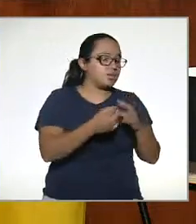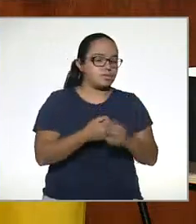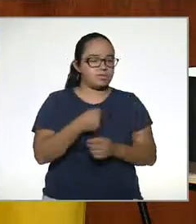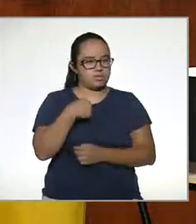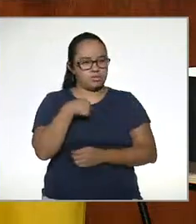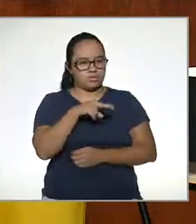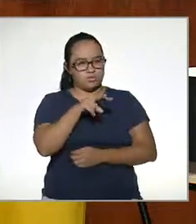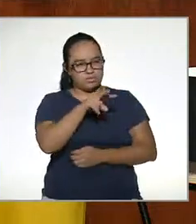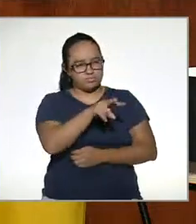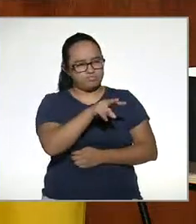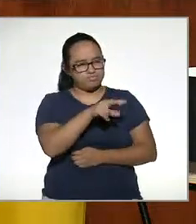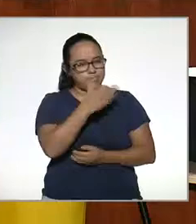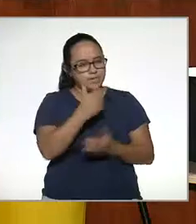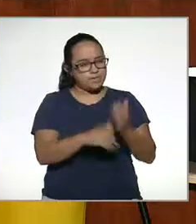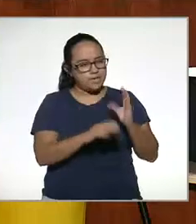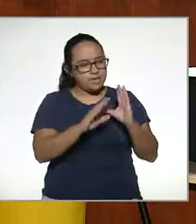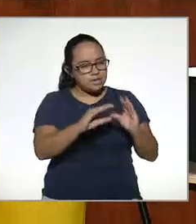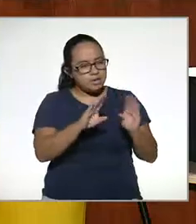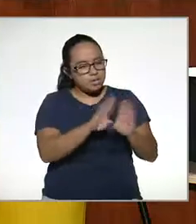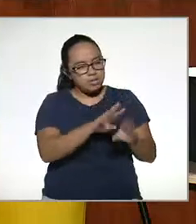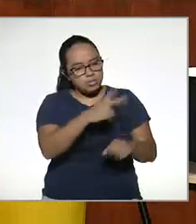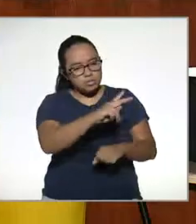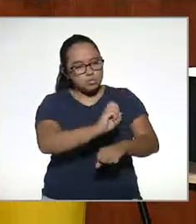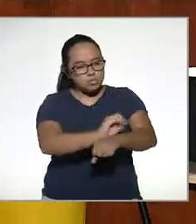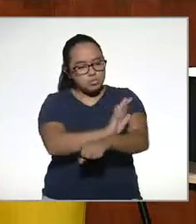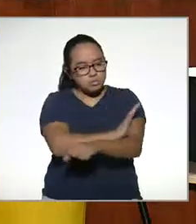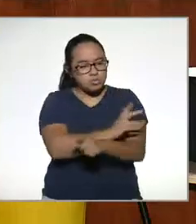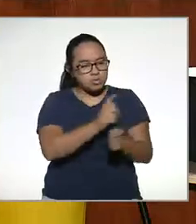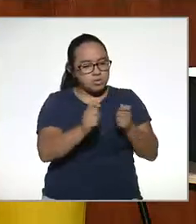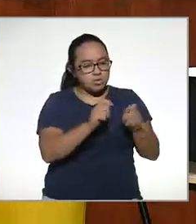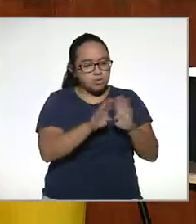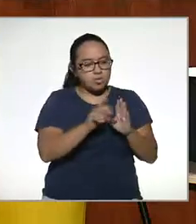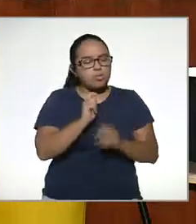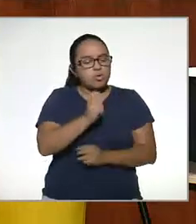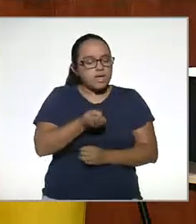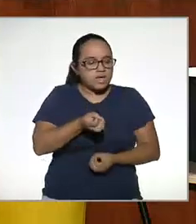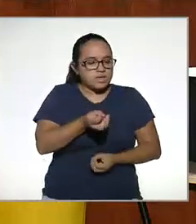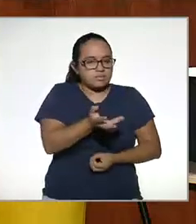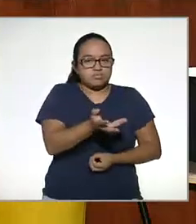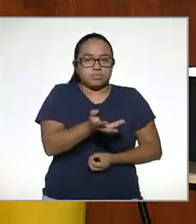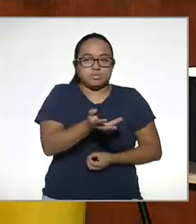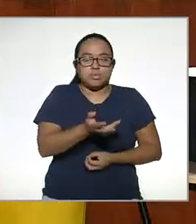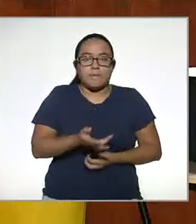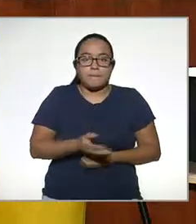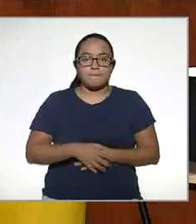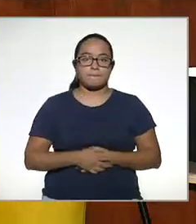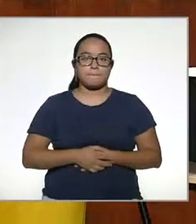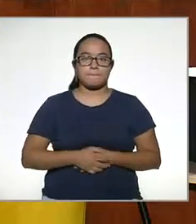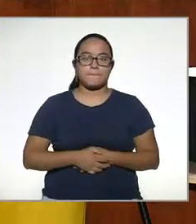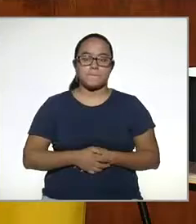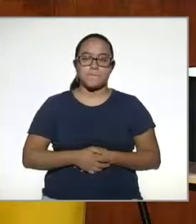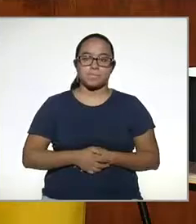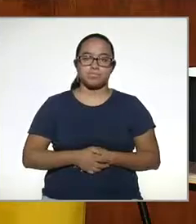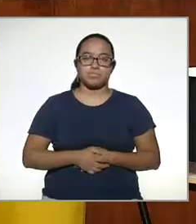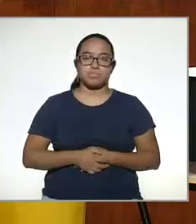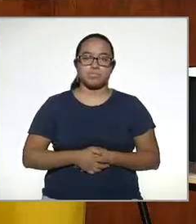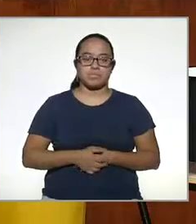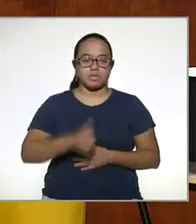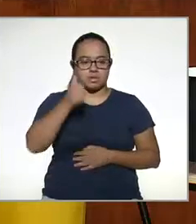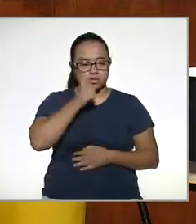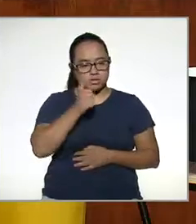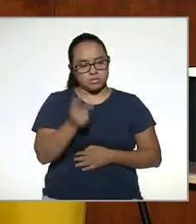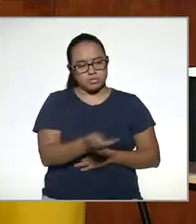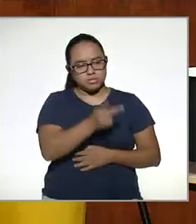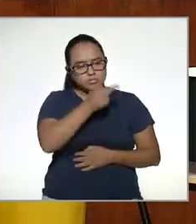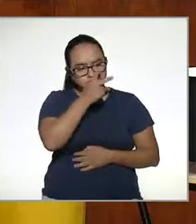que no se le está enseñando a gestionar sus propias emociones, a ponerles nombre y apellido, siempre le pregunto a los